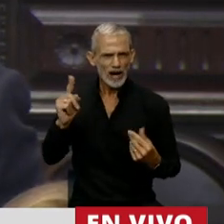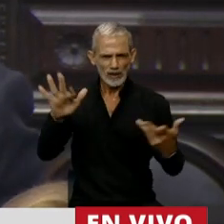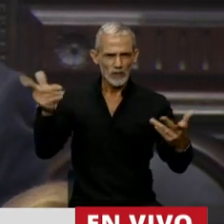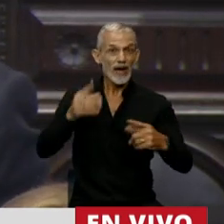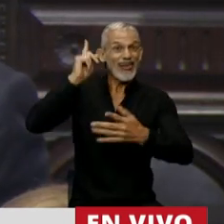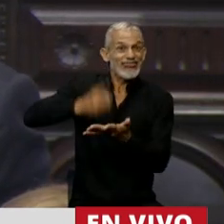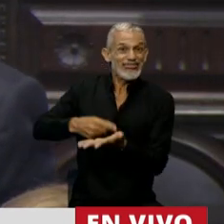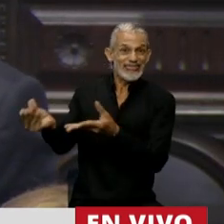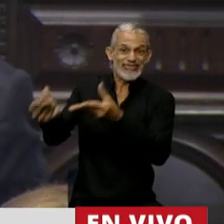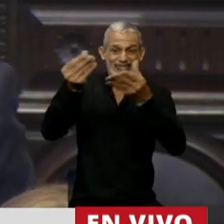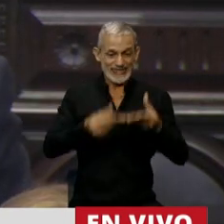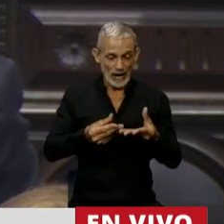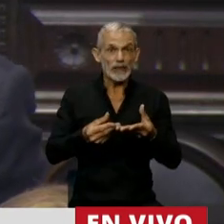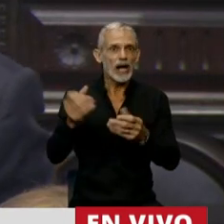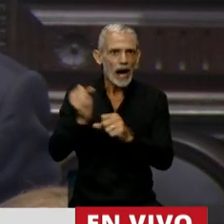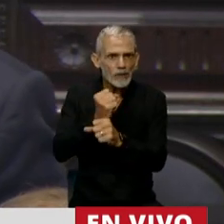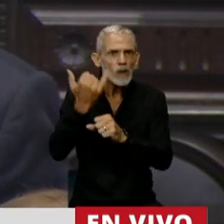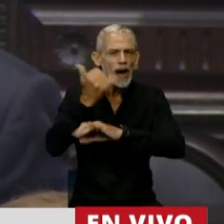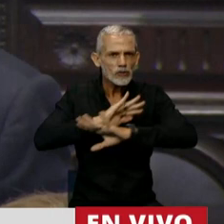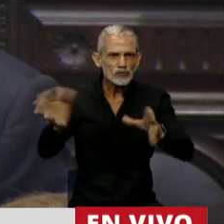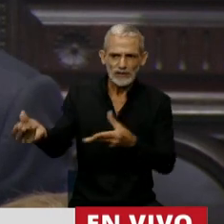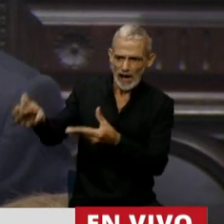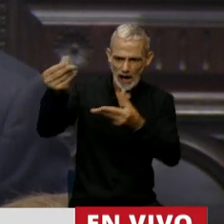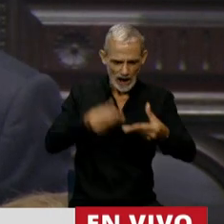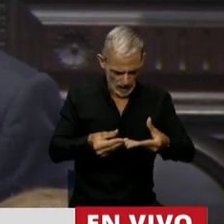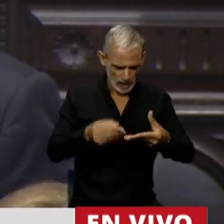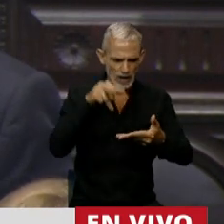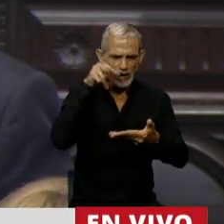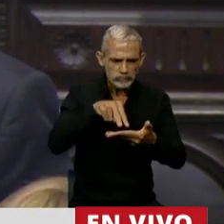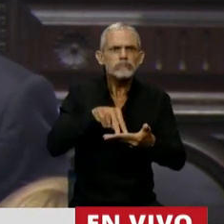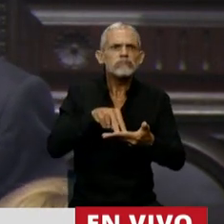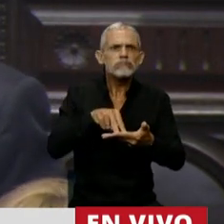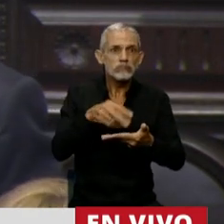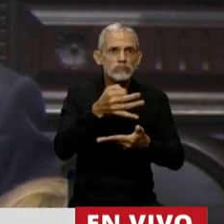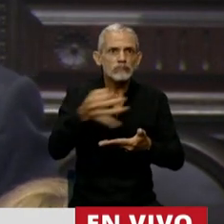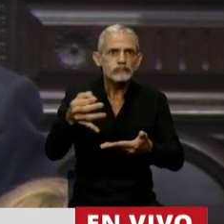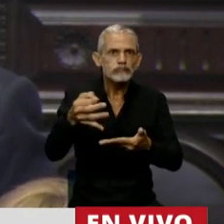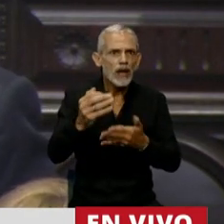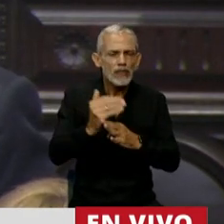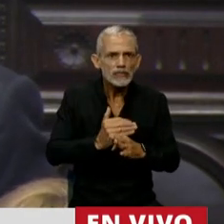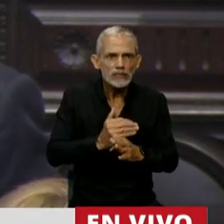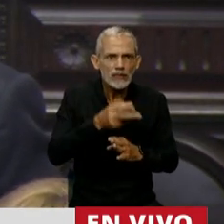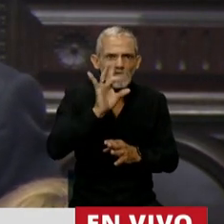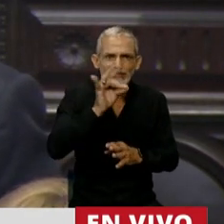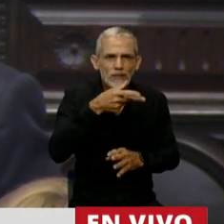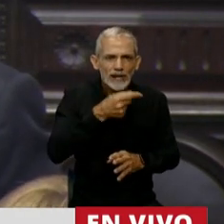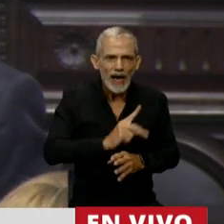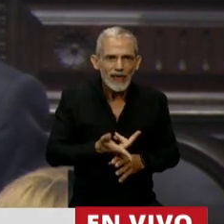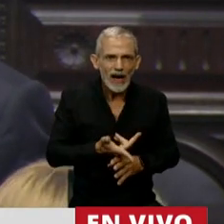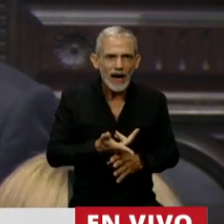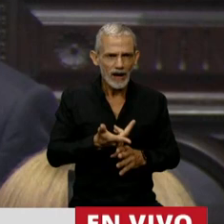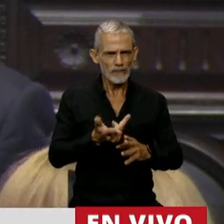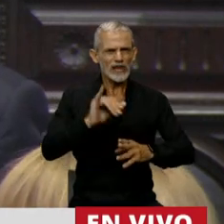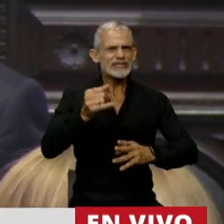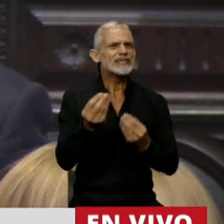el dictamen, presidente, que es la media sanción que estamos tratando hoy, efectivamente no descontaron diciembre, pero